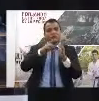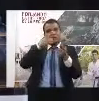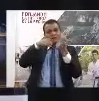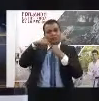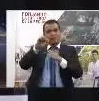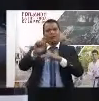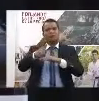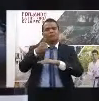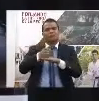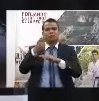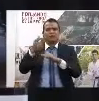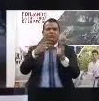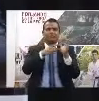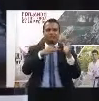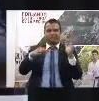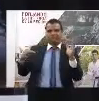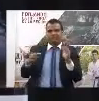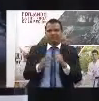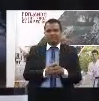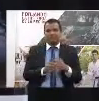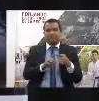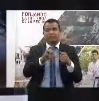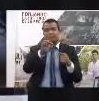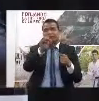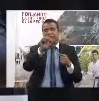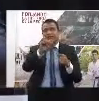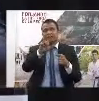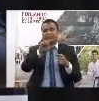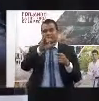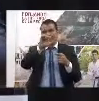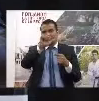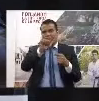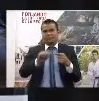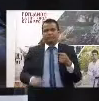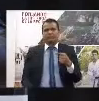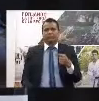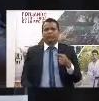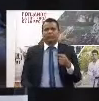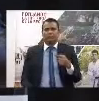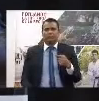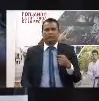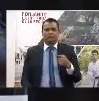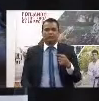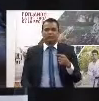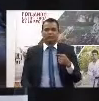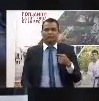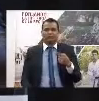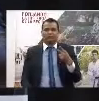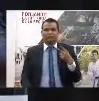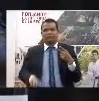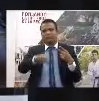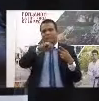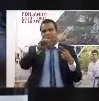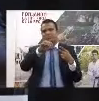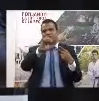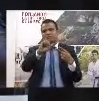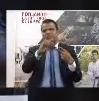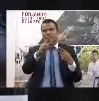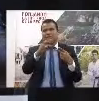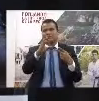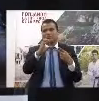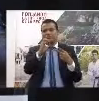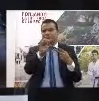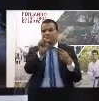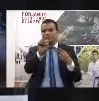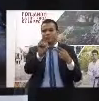y hoteleras. Talia Marcela Acevedo Peña, Jackson Andrés